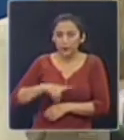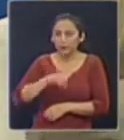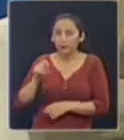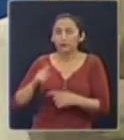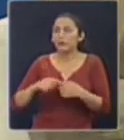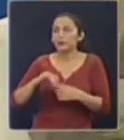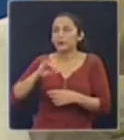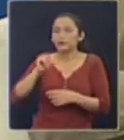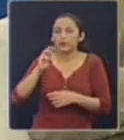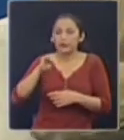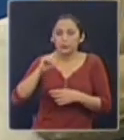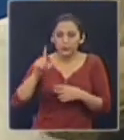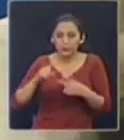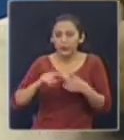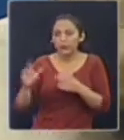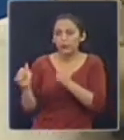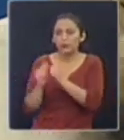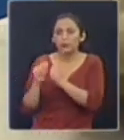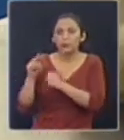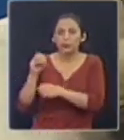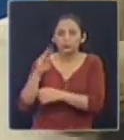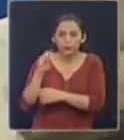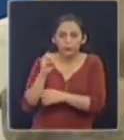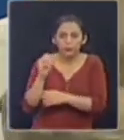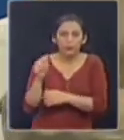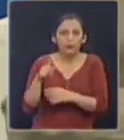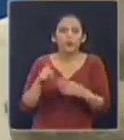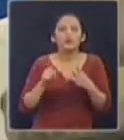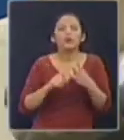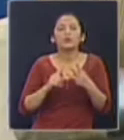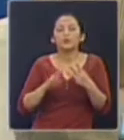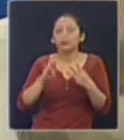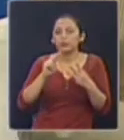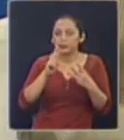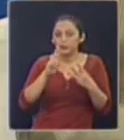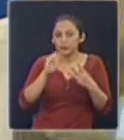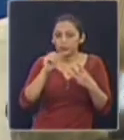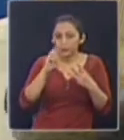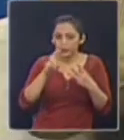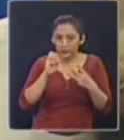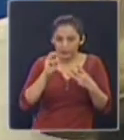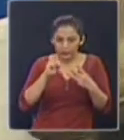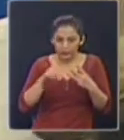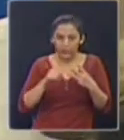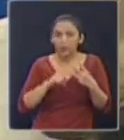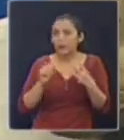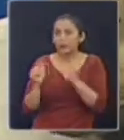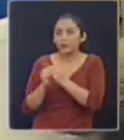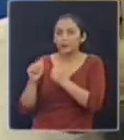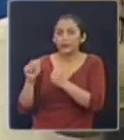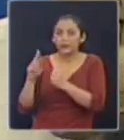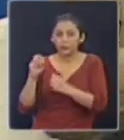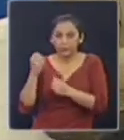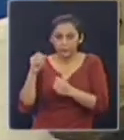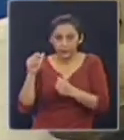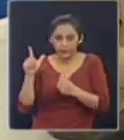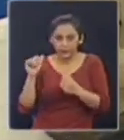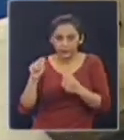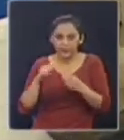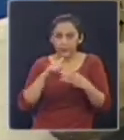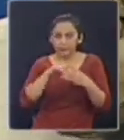con Noboa, el caso de Bucarán, Rosalía Arteaga, Gutiérrez, Alfredo Palacio. Es decir, en la historia ha habido